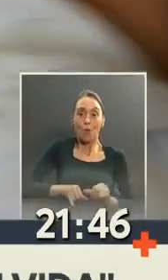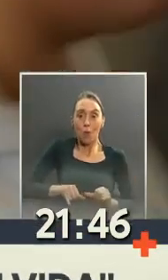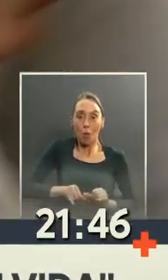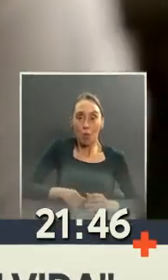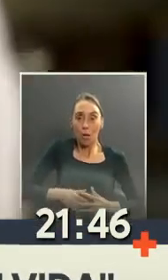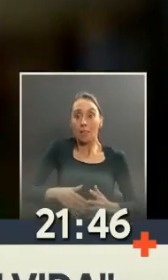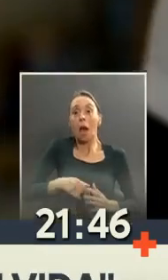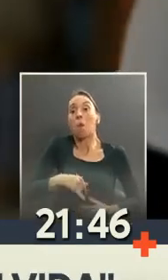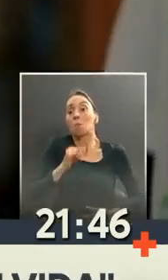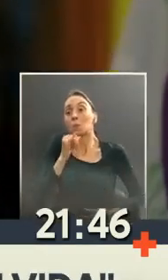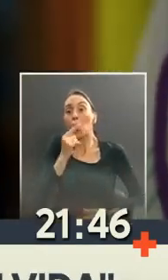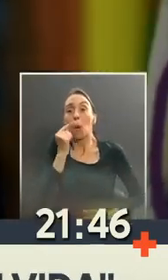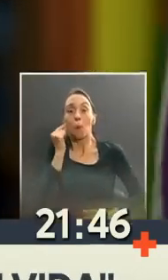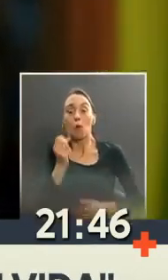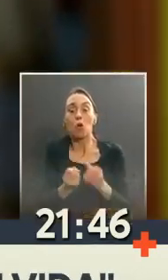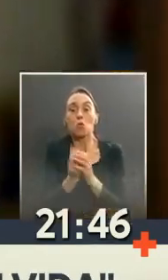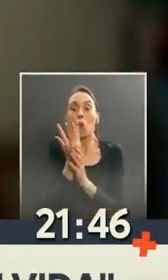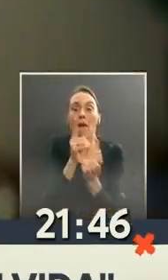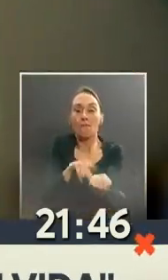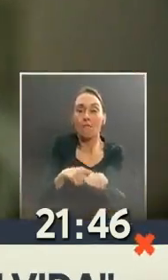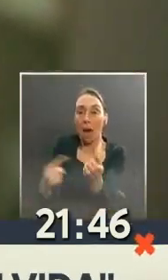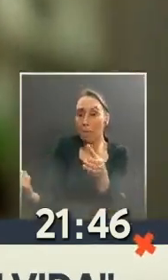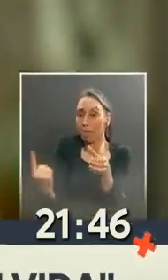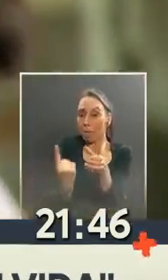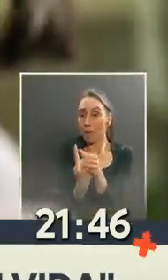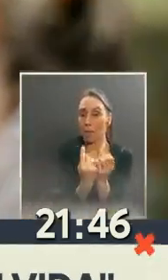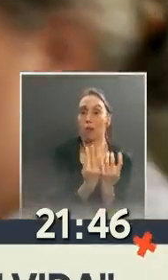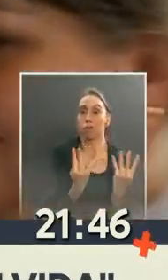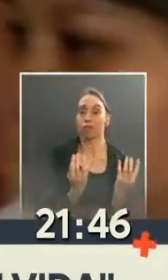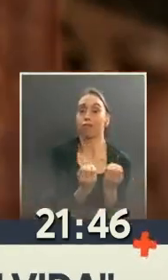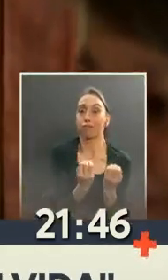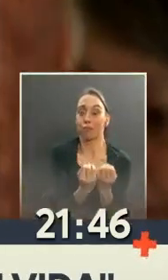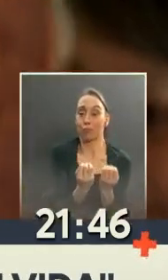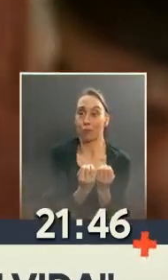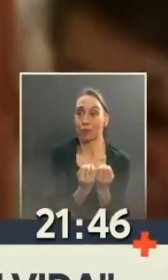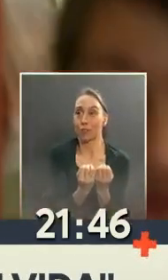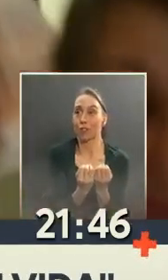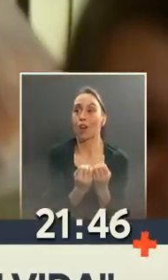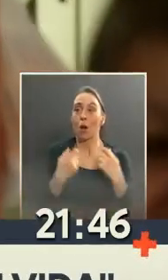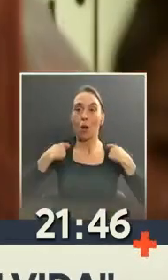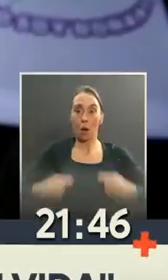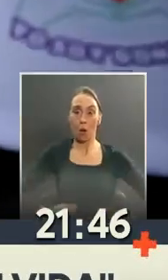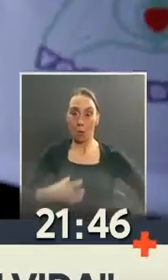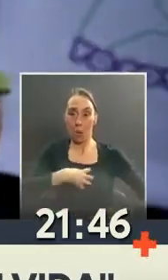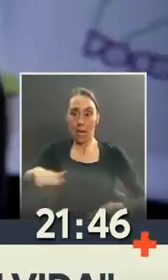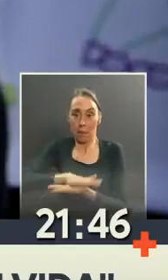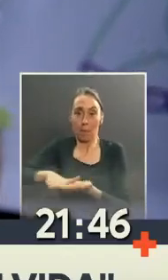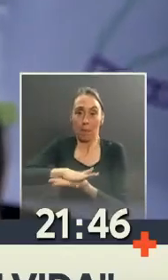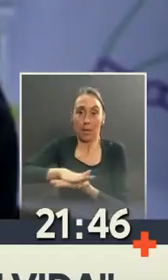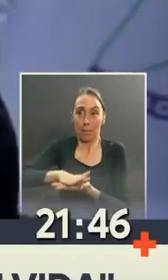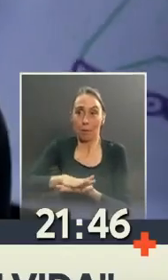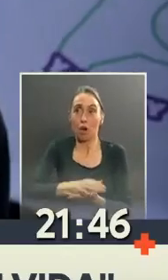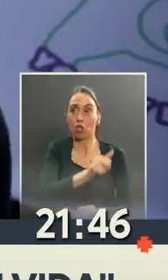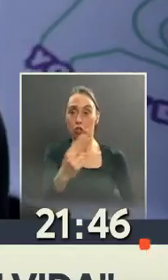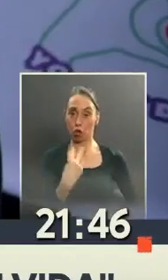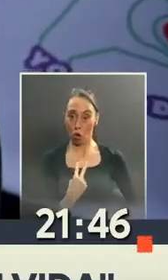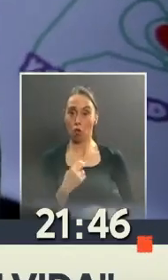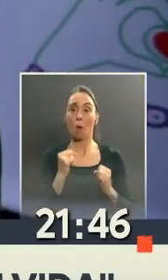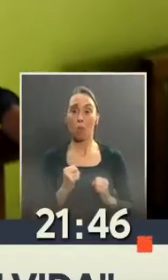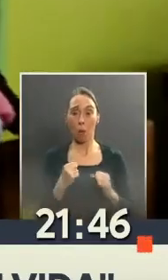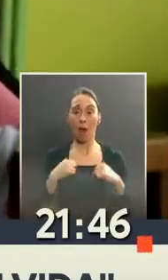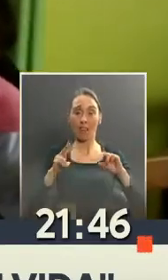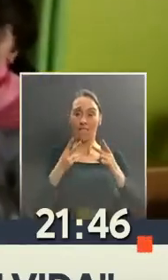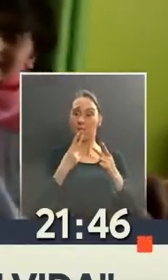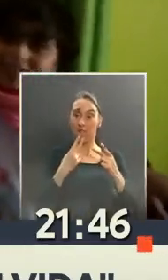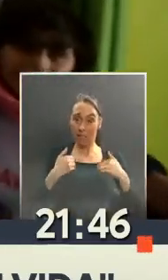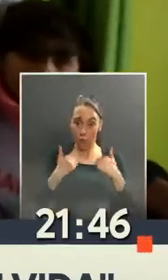bebé. Un nuevo integrante que se unirá a este gran grupo que se mandó a hacer poleras para que todos sepan que se puede donar en vida, que